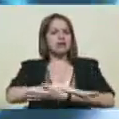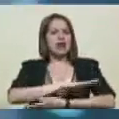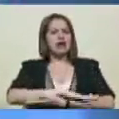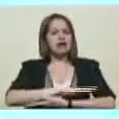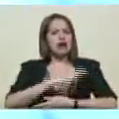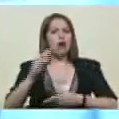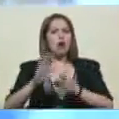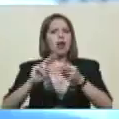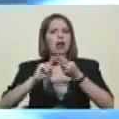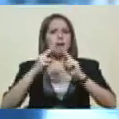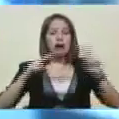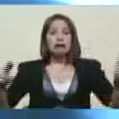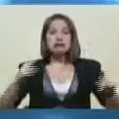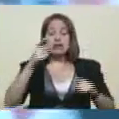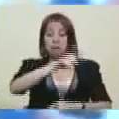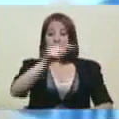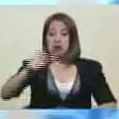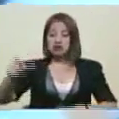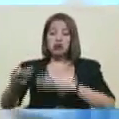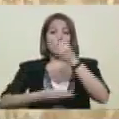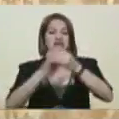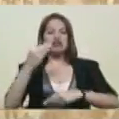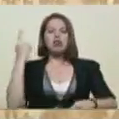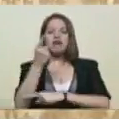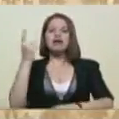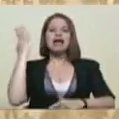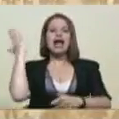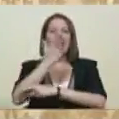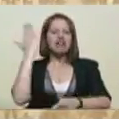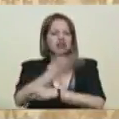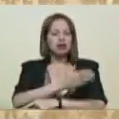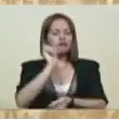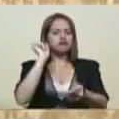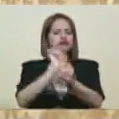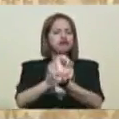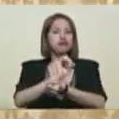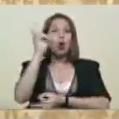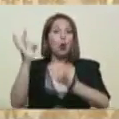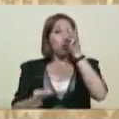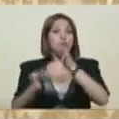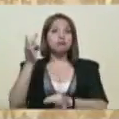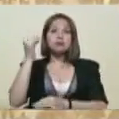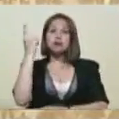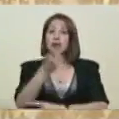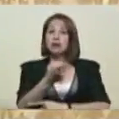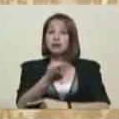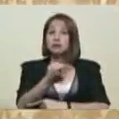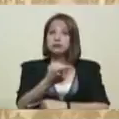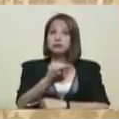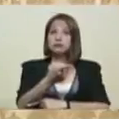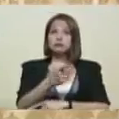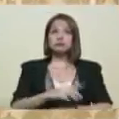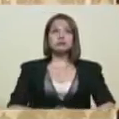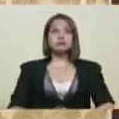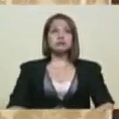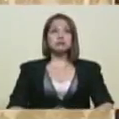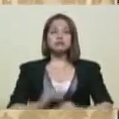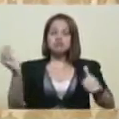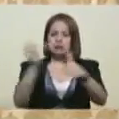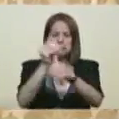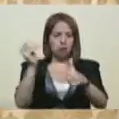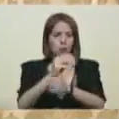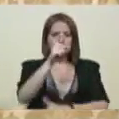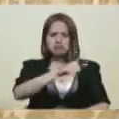este y otros hechos terroristas sean sancionados. Que haya la justicia, que se consiga la